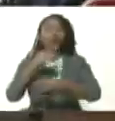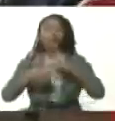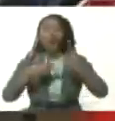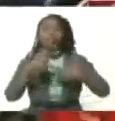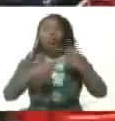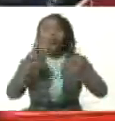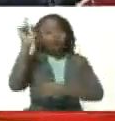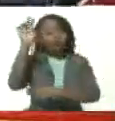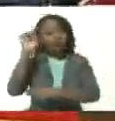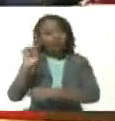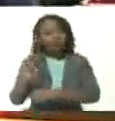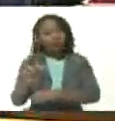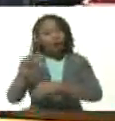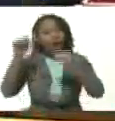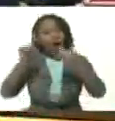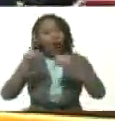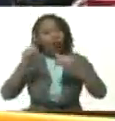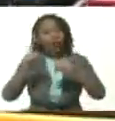diaria. Aquí